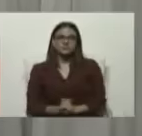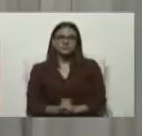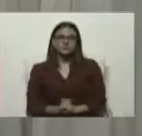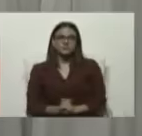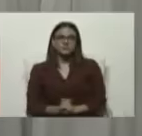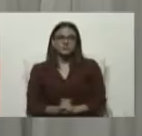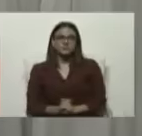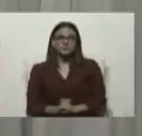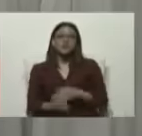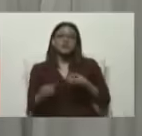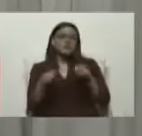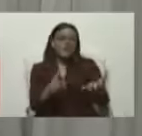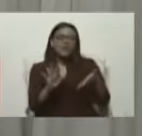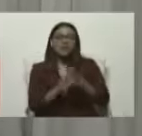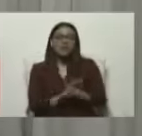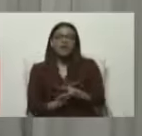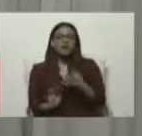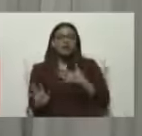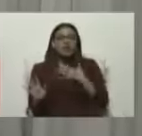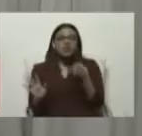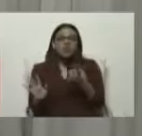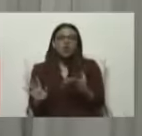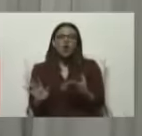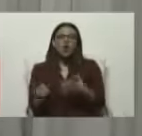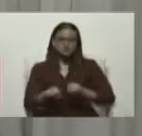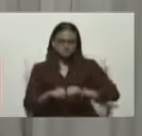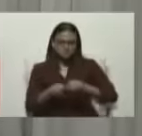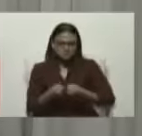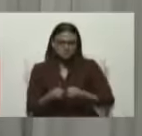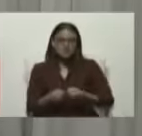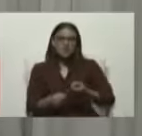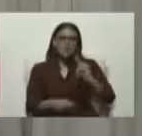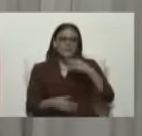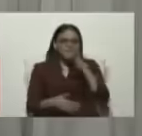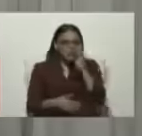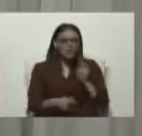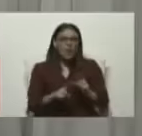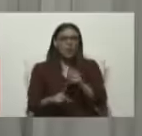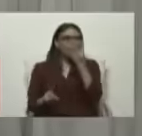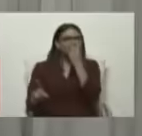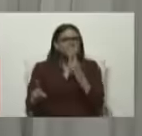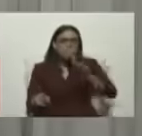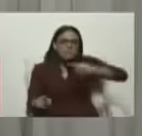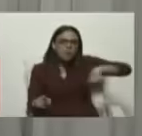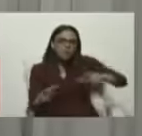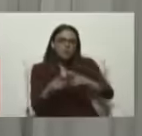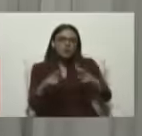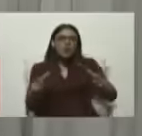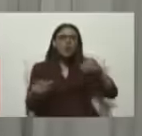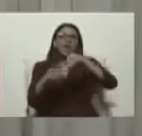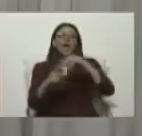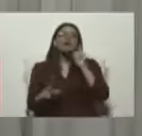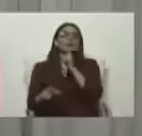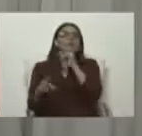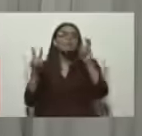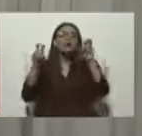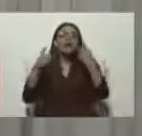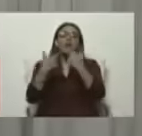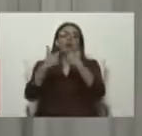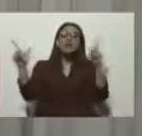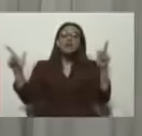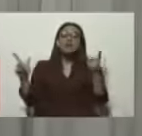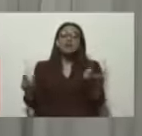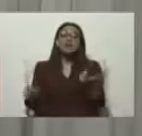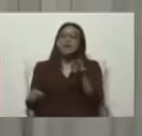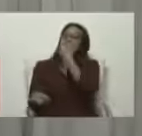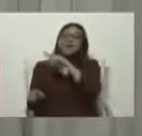de dolor, de miseria, en nombre de la libertad. No ha cambiado